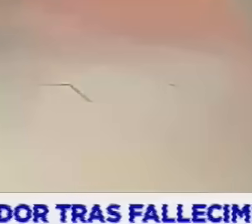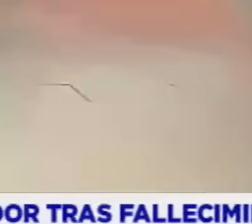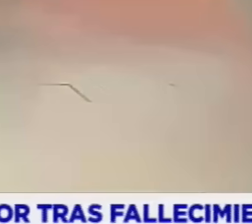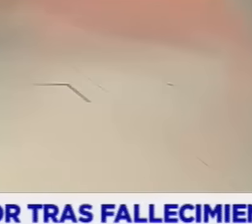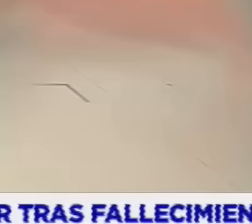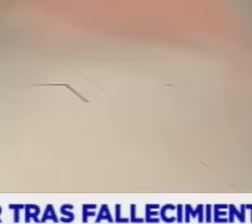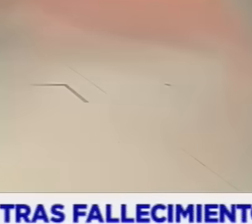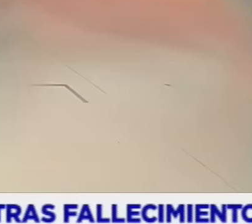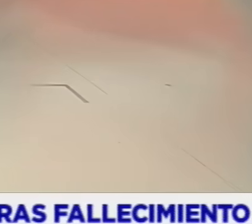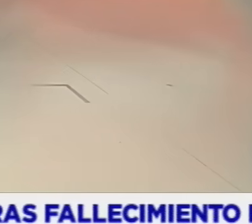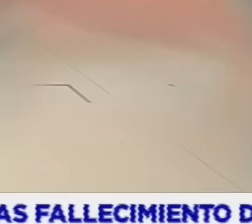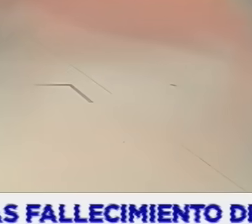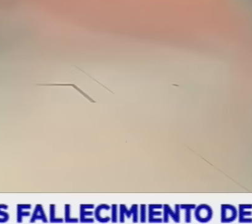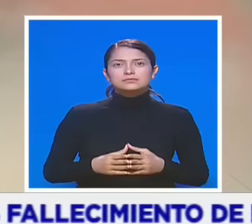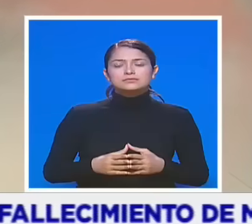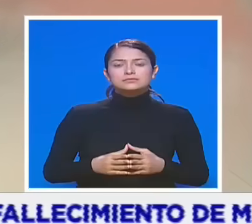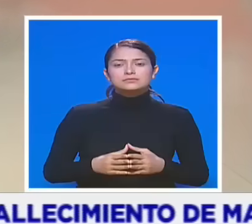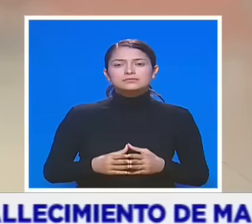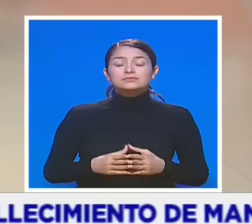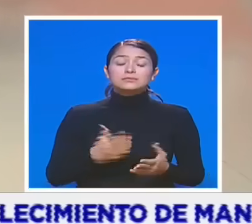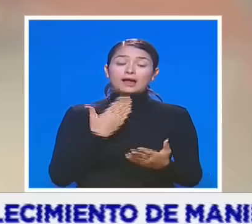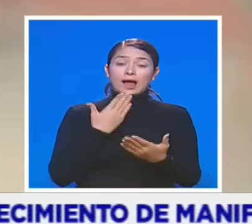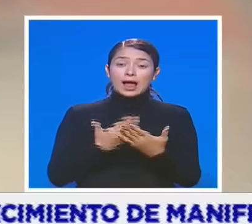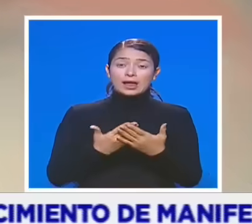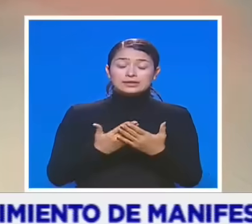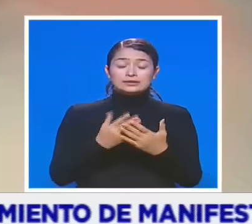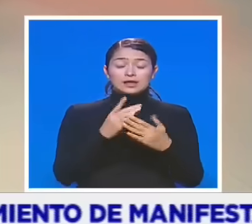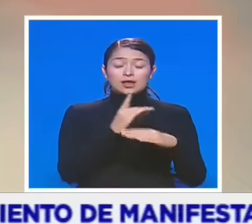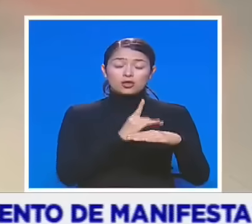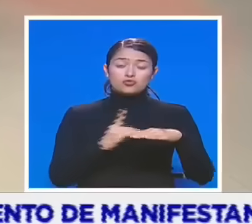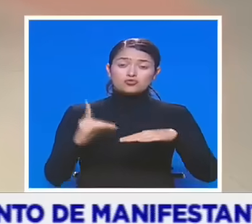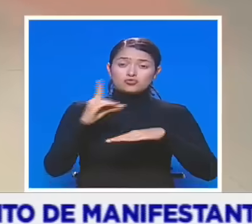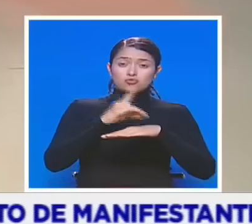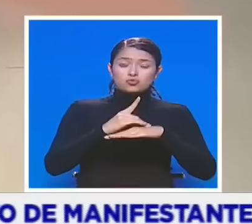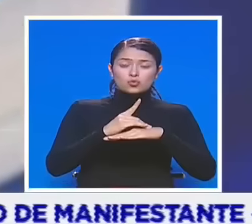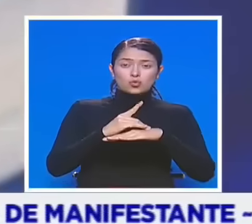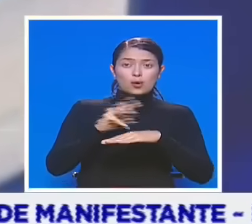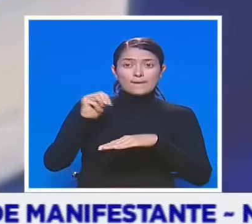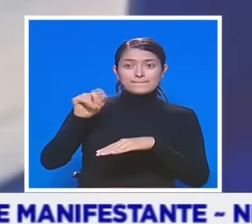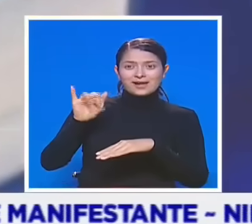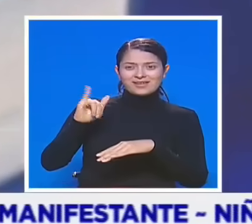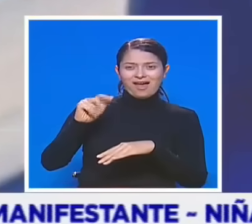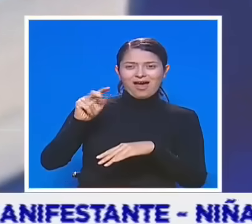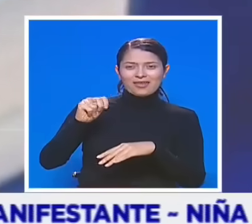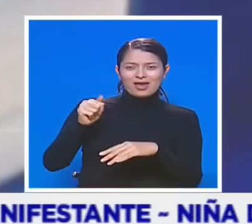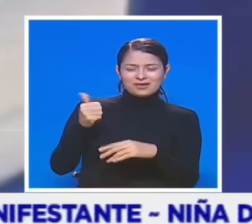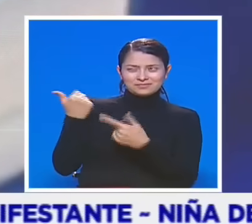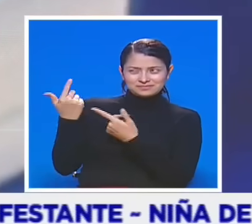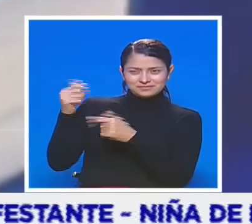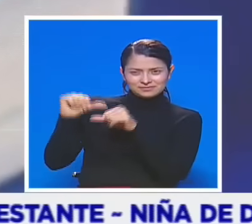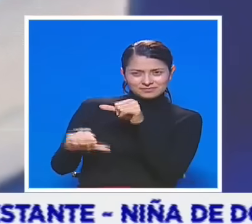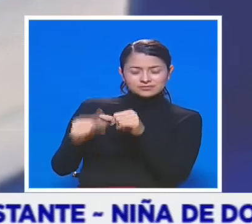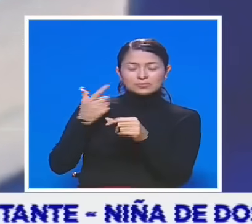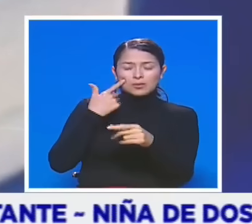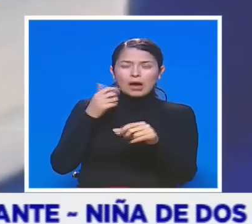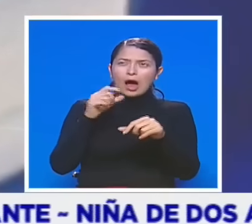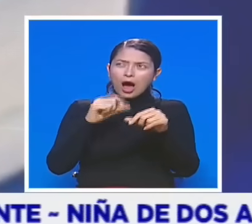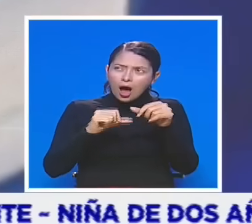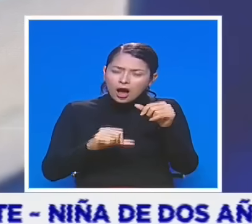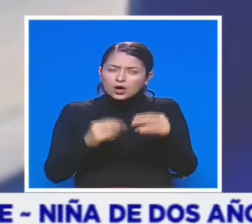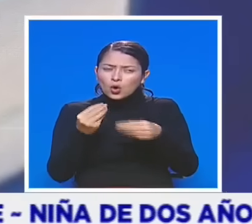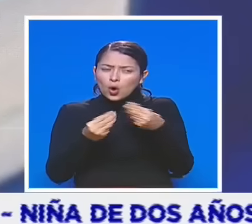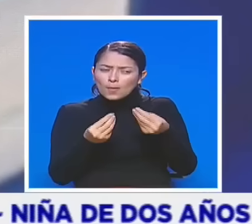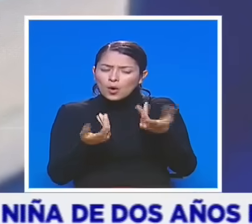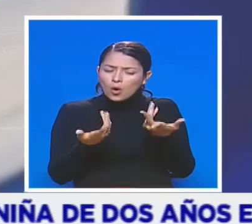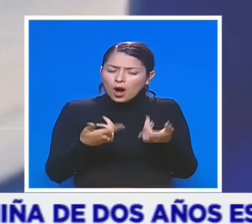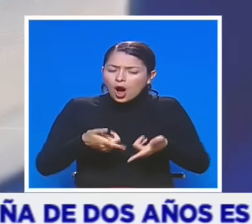Muchísimas gracias a la doctora Mariana, quien nos explicaba, bueno, detalles de esta figura jurídica. Y ahora vamos a